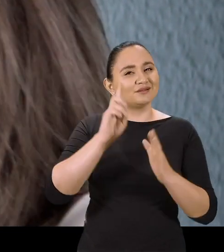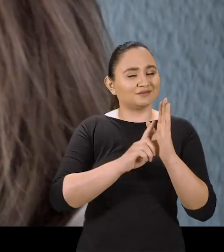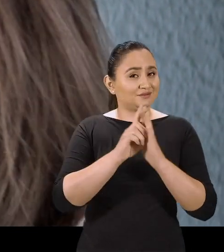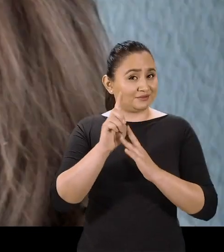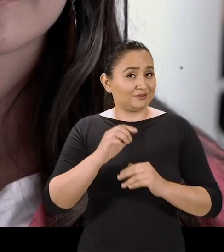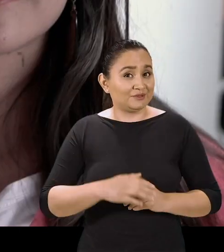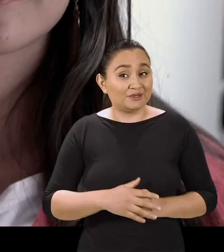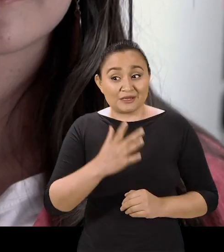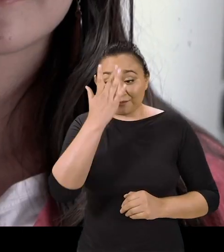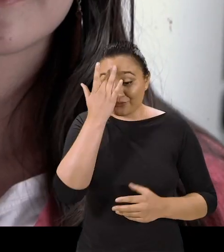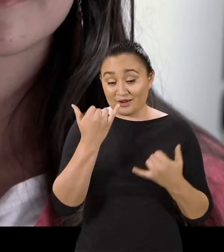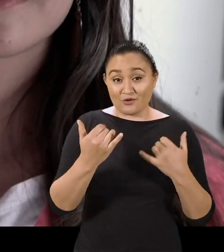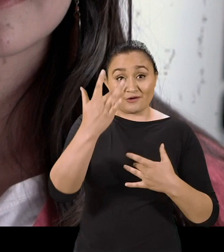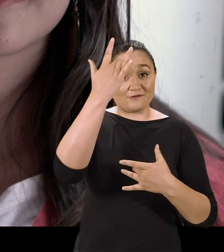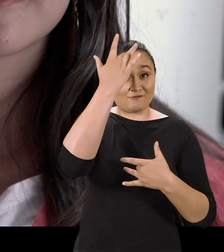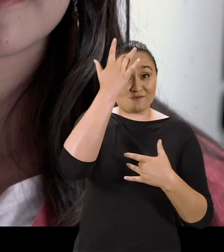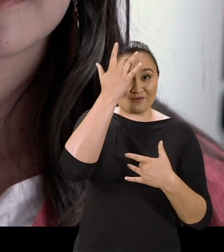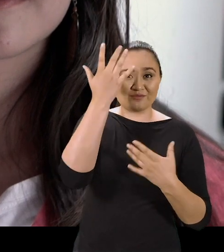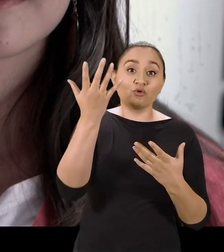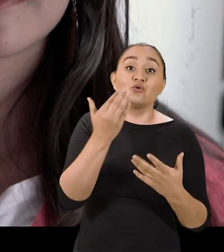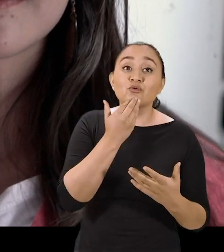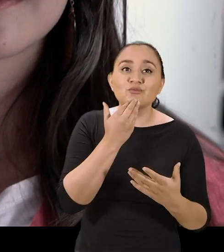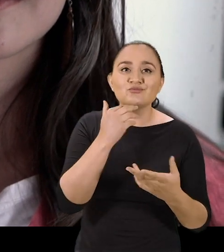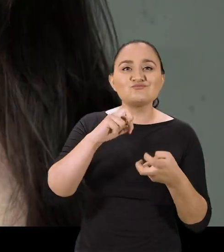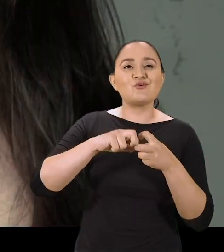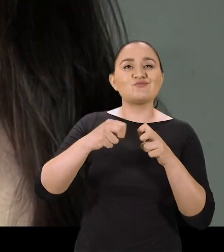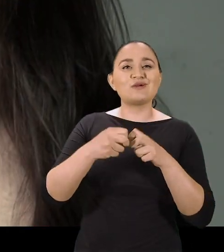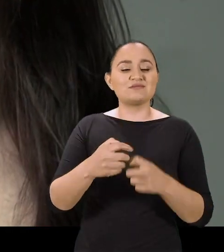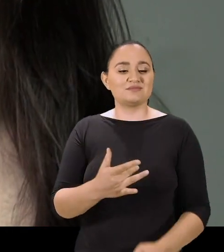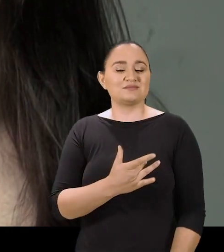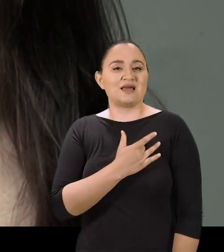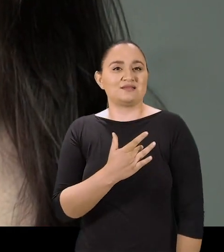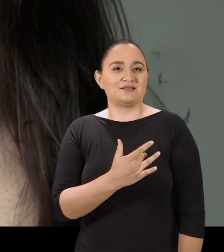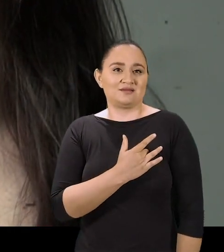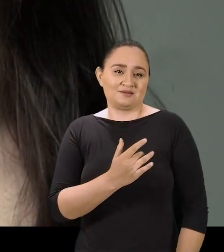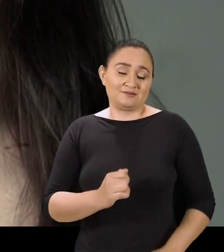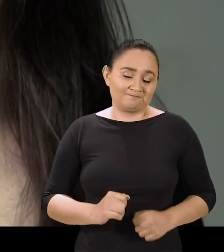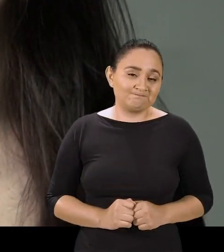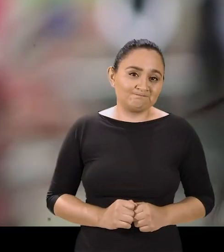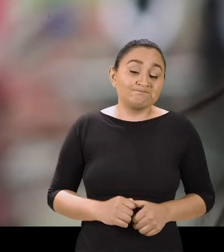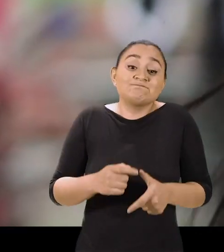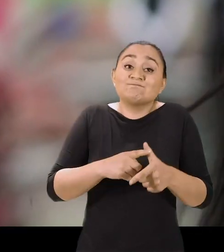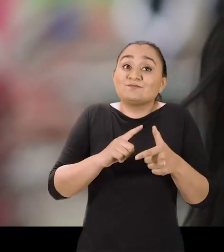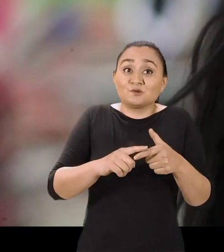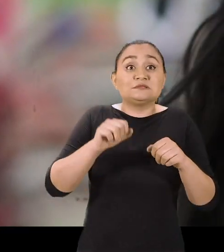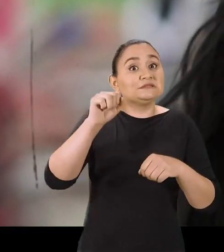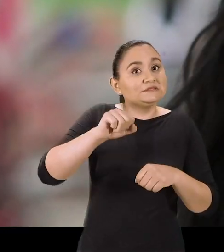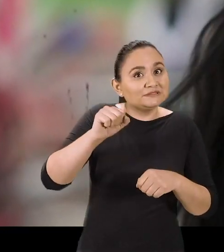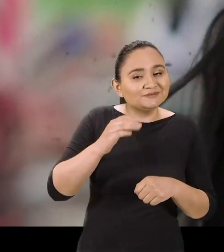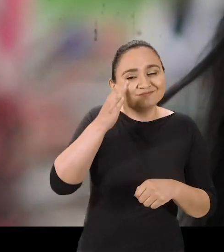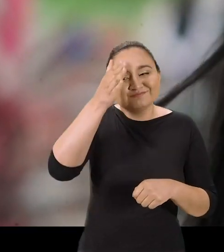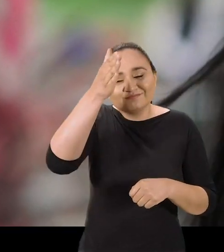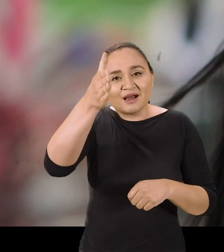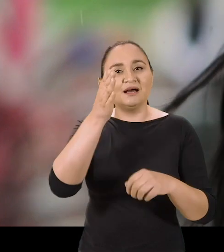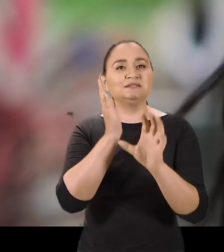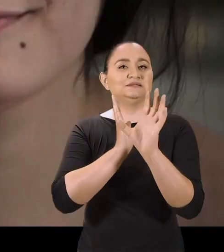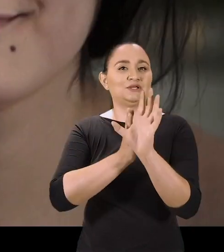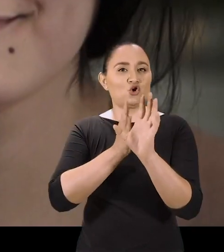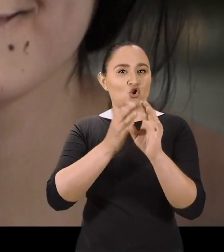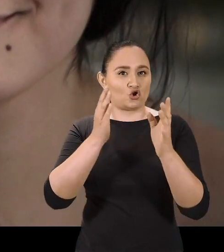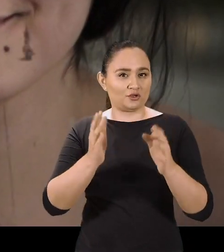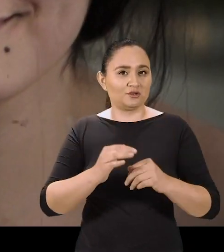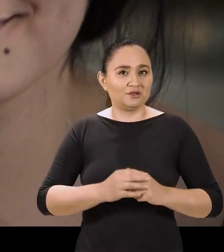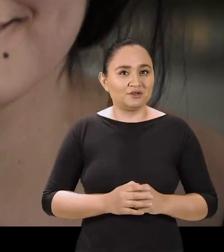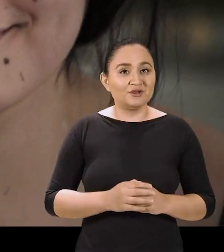ayudar a salir porque lo que está teniendo ahorita es por un problema que hay dentro entonces le tiene que ir a eso